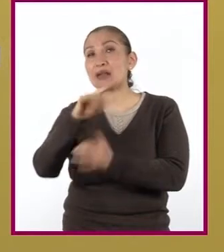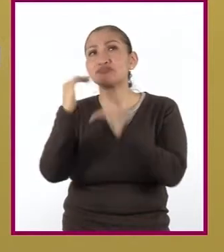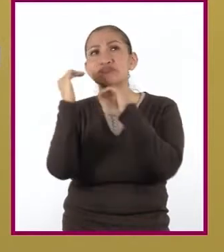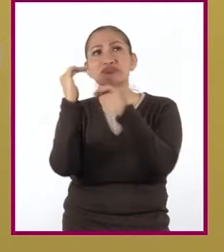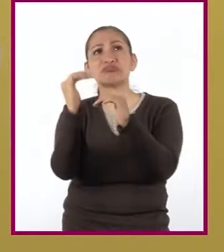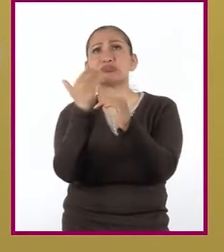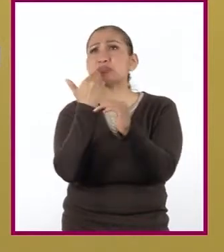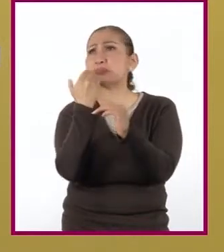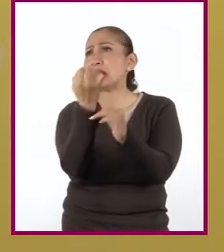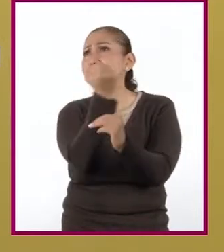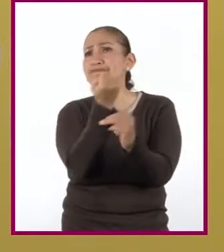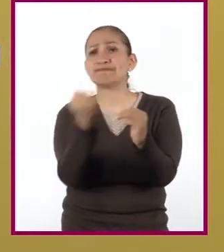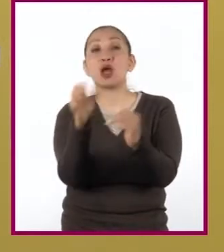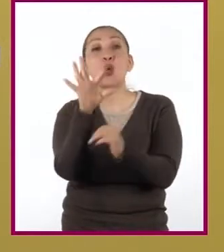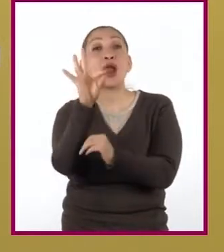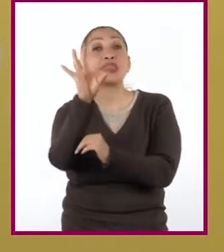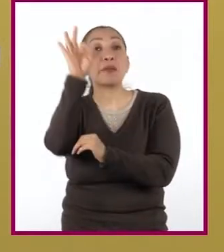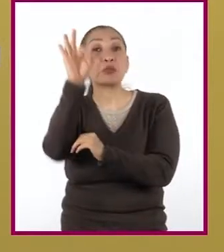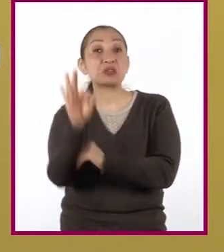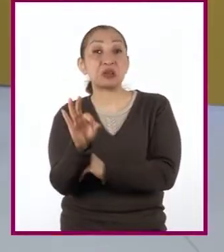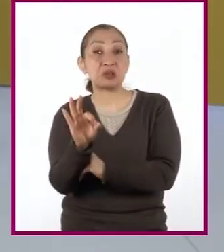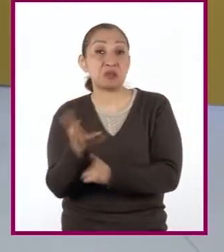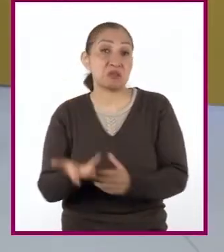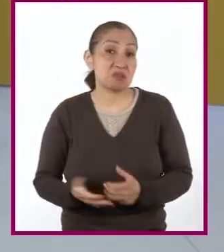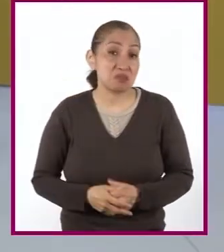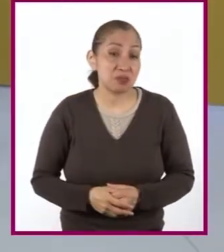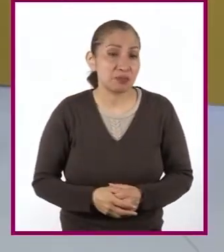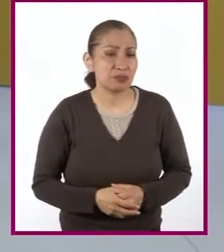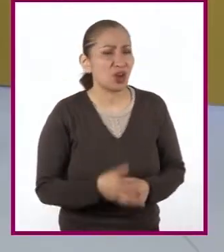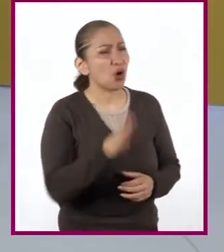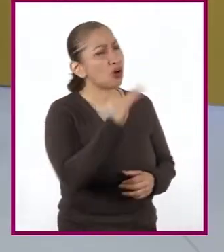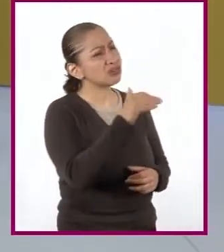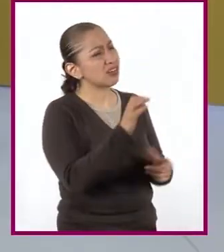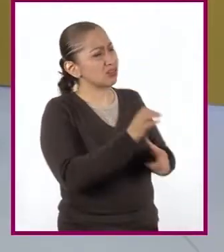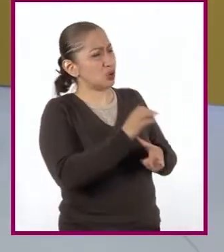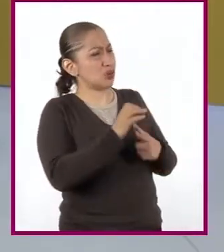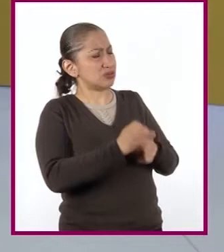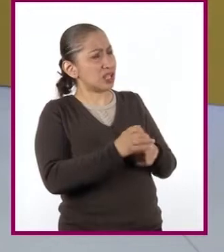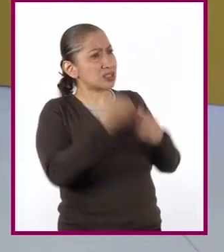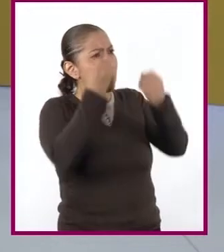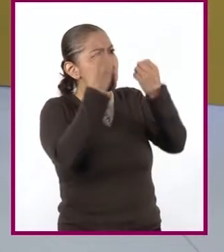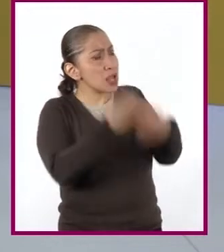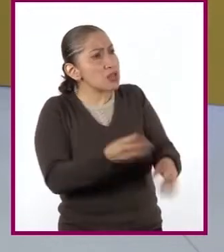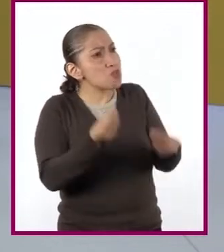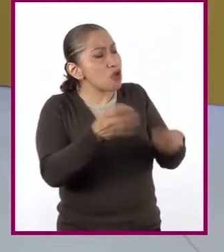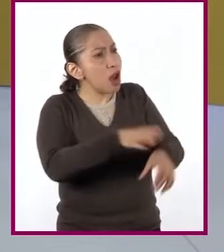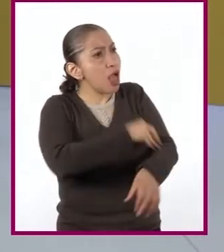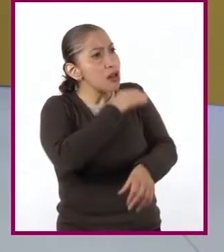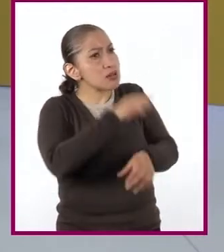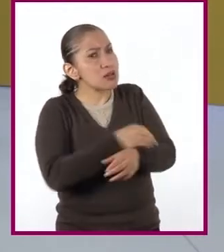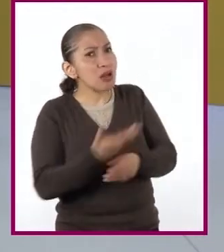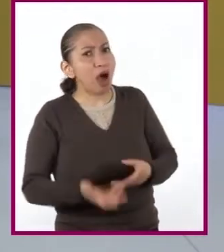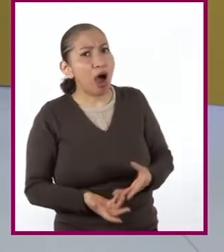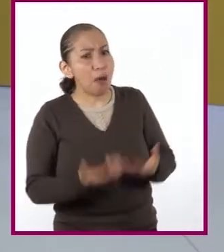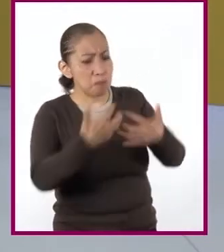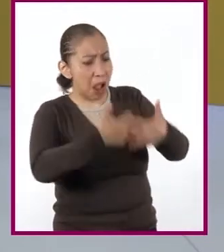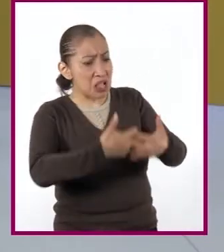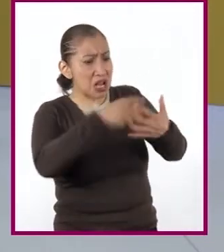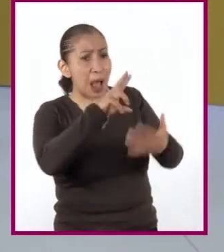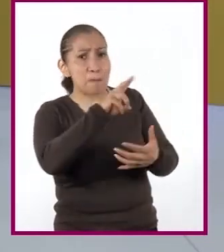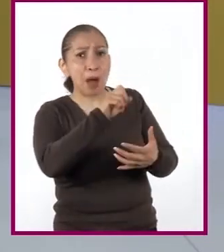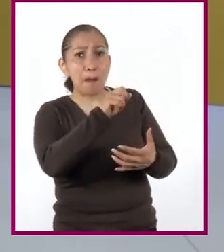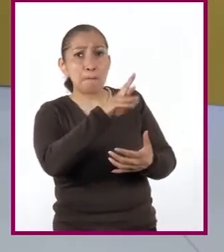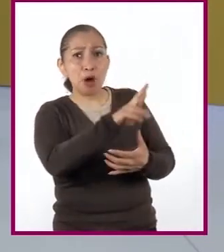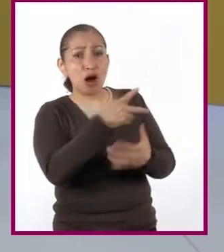máximo de eficiencia del 40%. Maestro, pero entonces se pierde mucha energía. Las máquinas de vapor